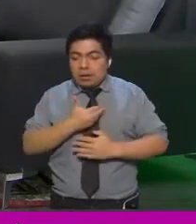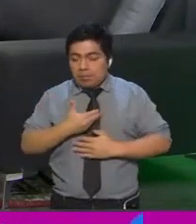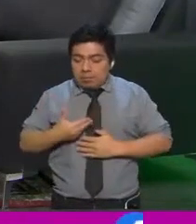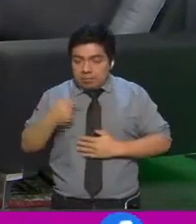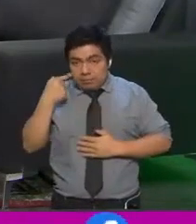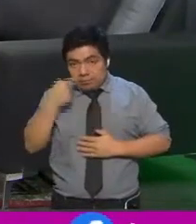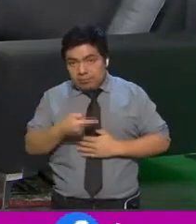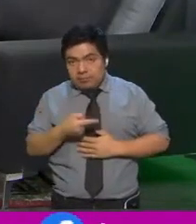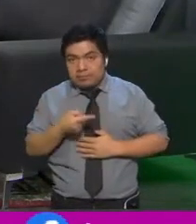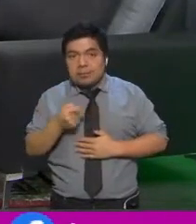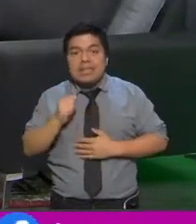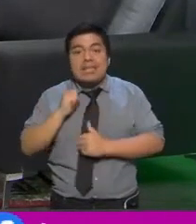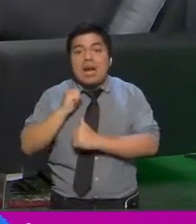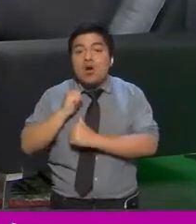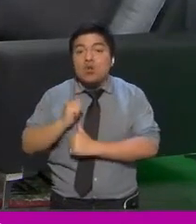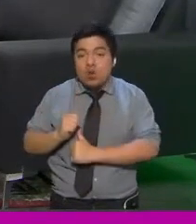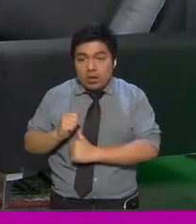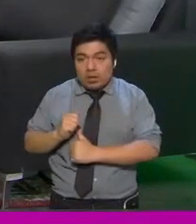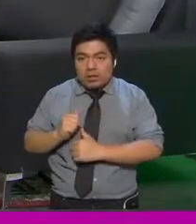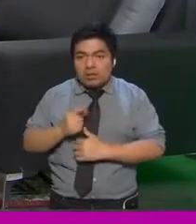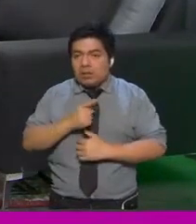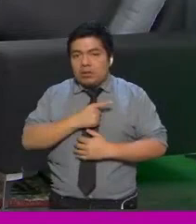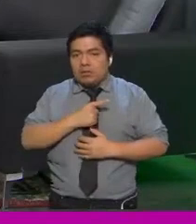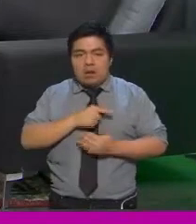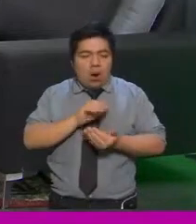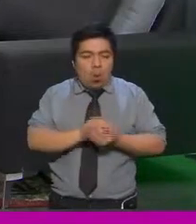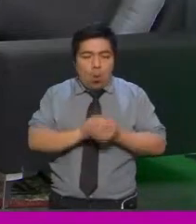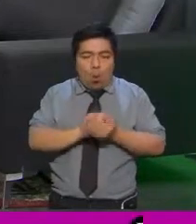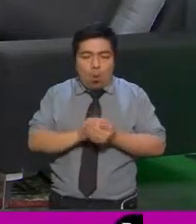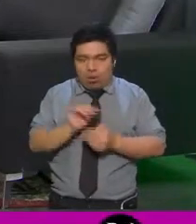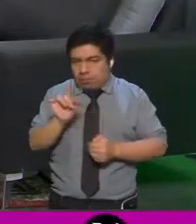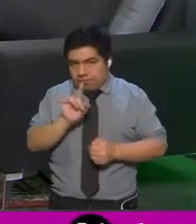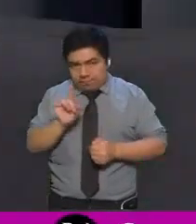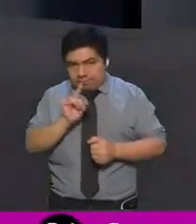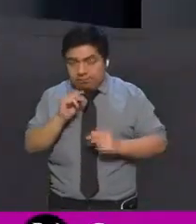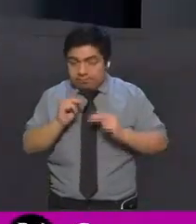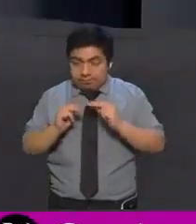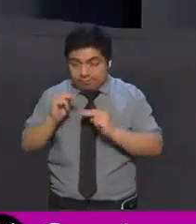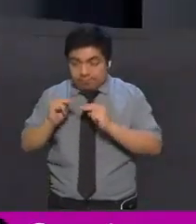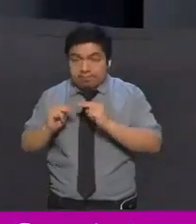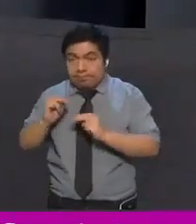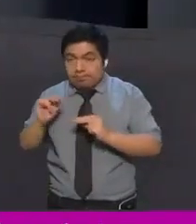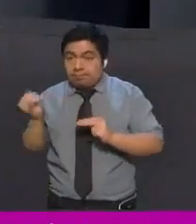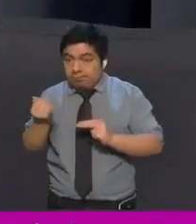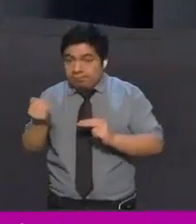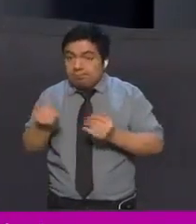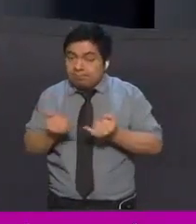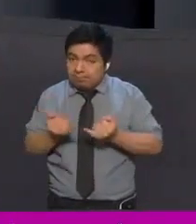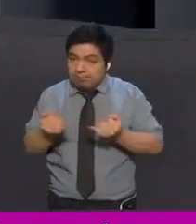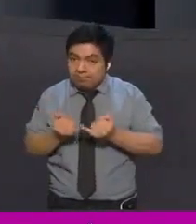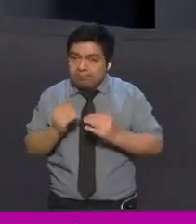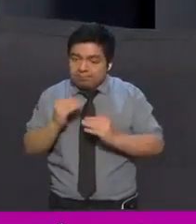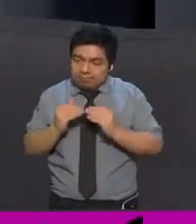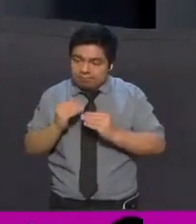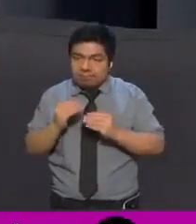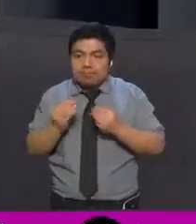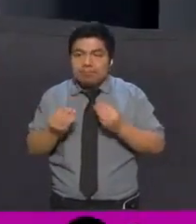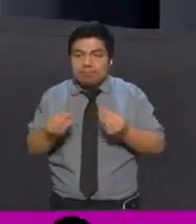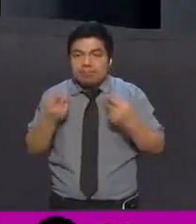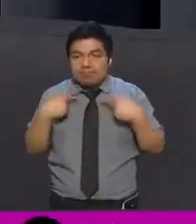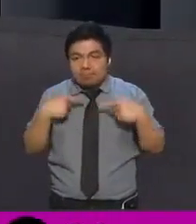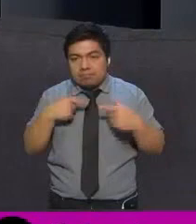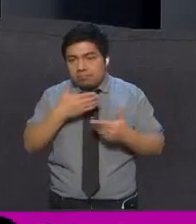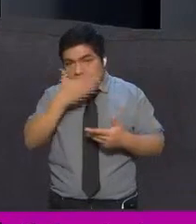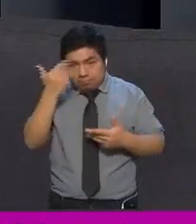casilla es la autoridad en la casilla No es exa eso es así pero sí tiene que haber una una Pues un filtro porque hay mucha gente también